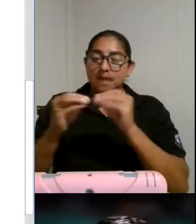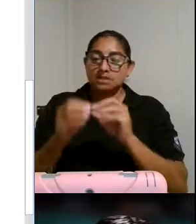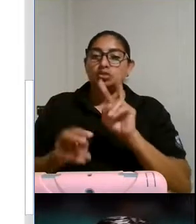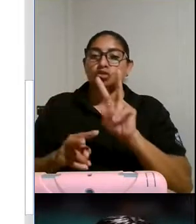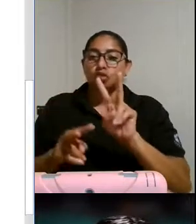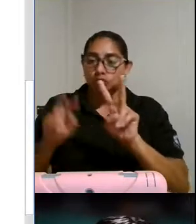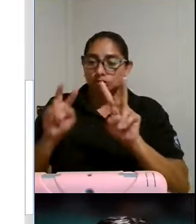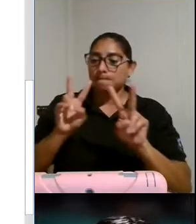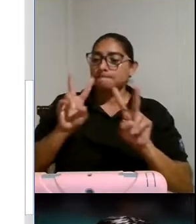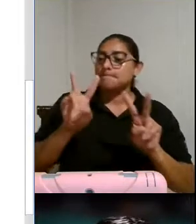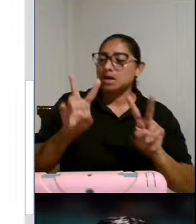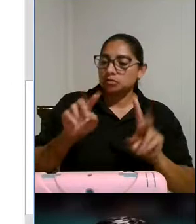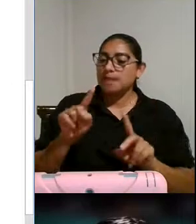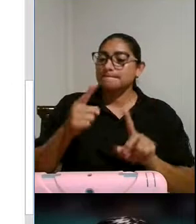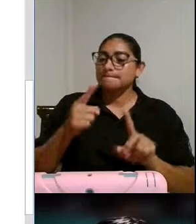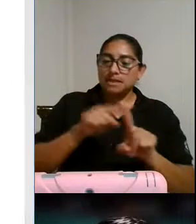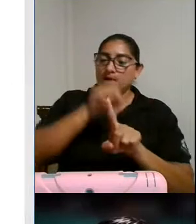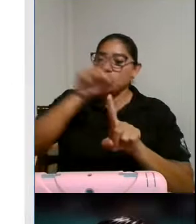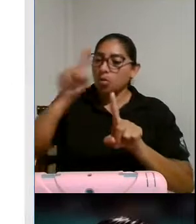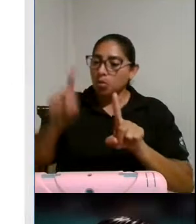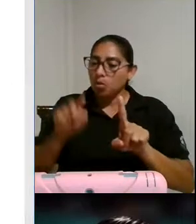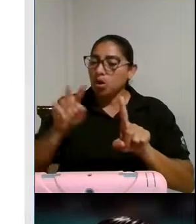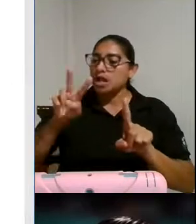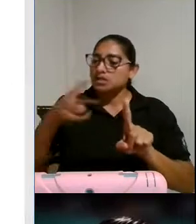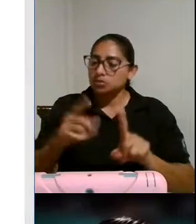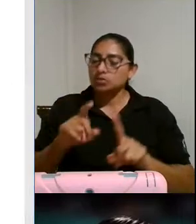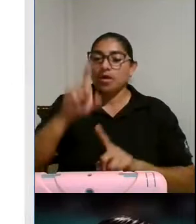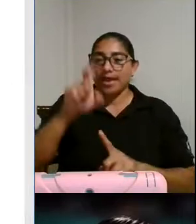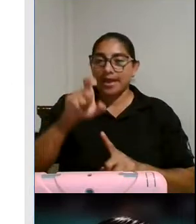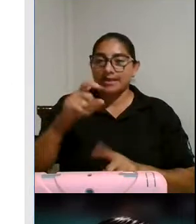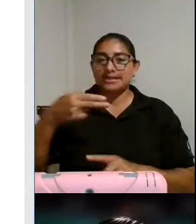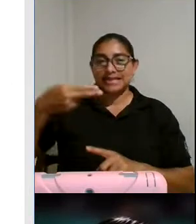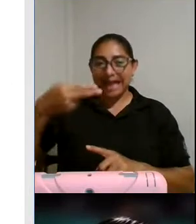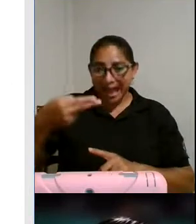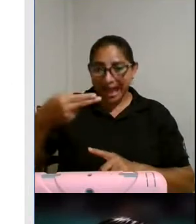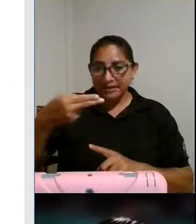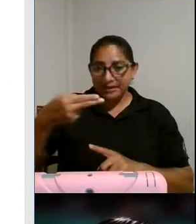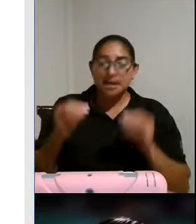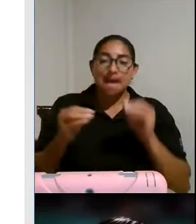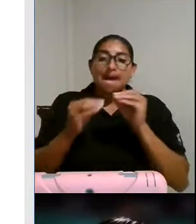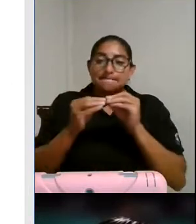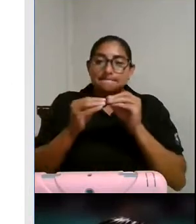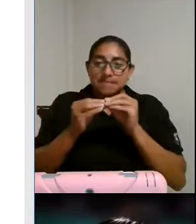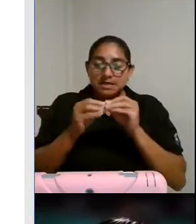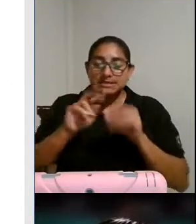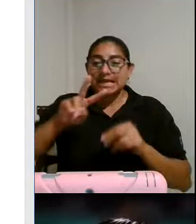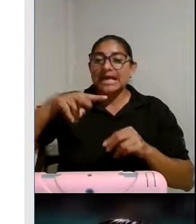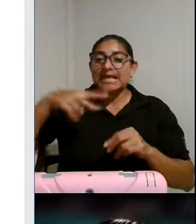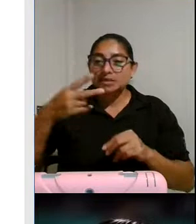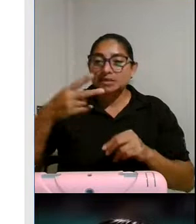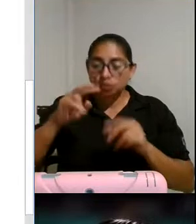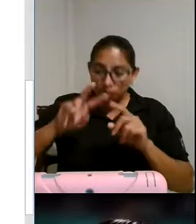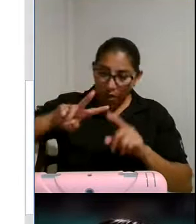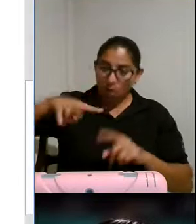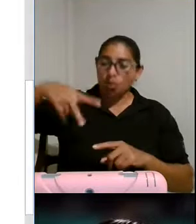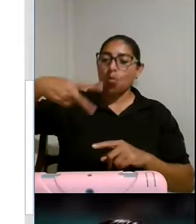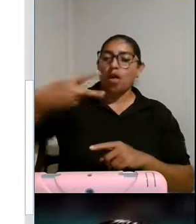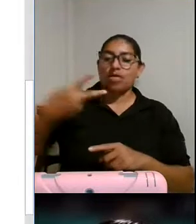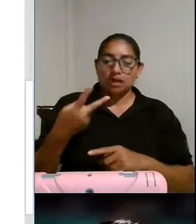veces el primero por el segundo, que es xh, más el segundo al